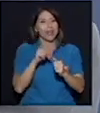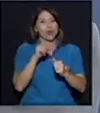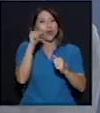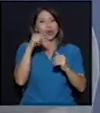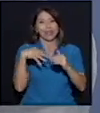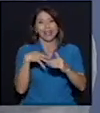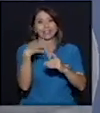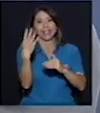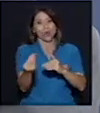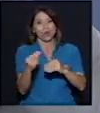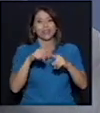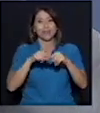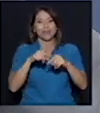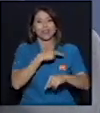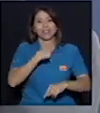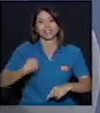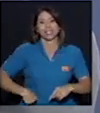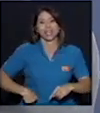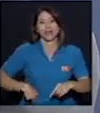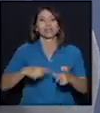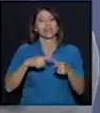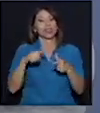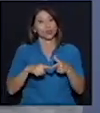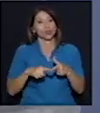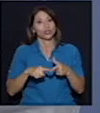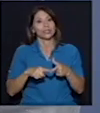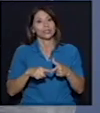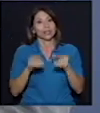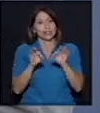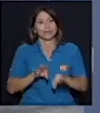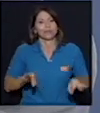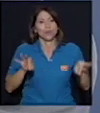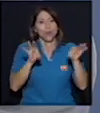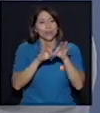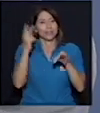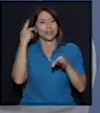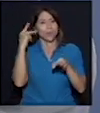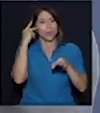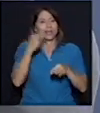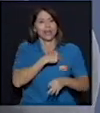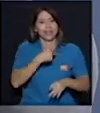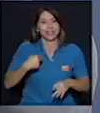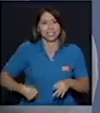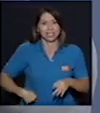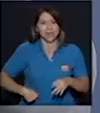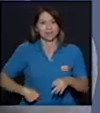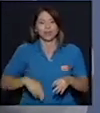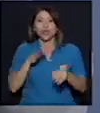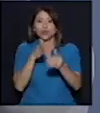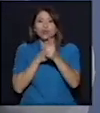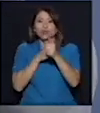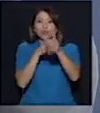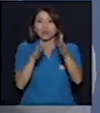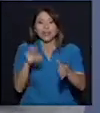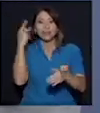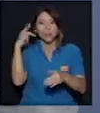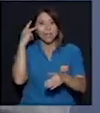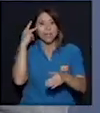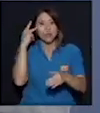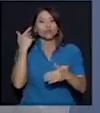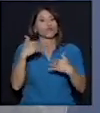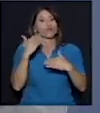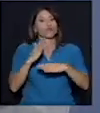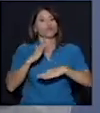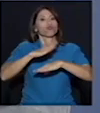China. Entonces, el peso específico de China y de sus líderes políticos sobre Corea es muy grande, muy, muy grande. Y